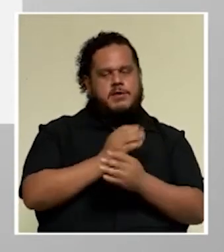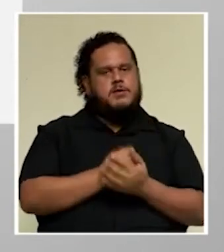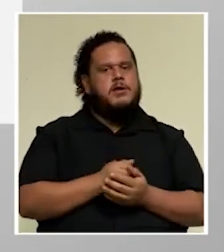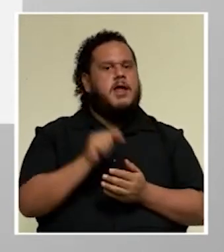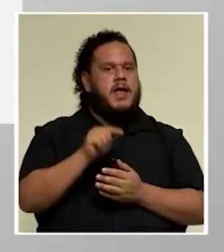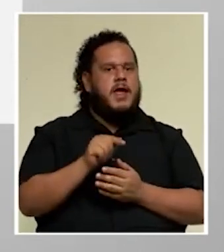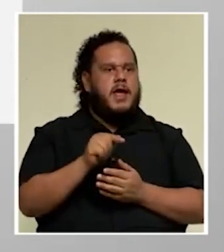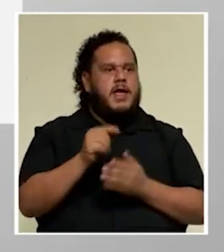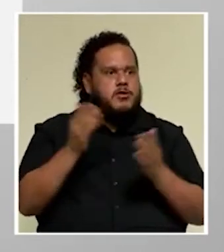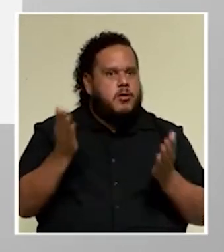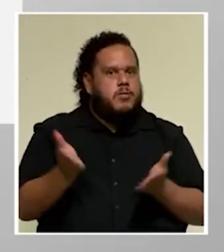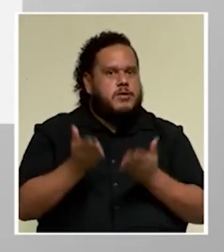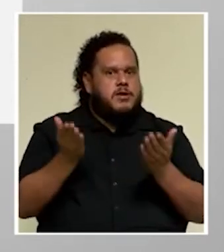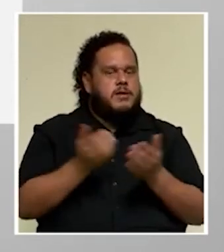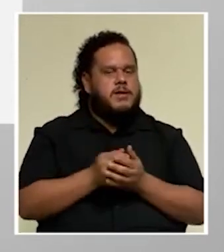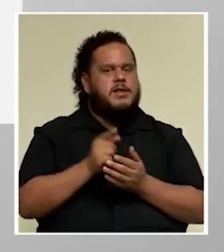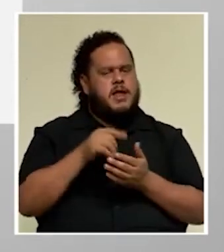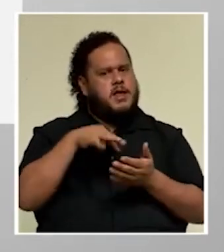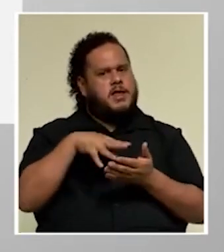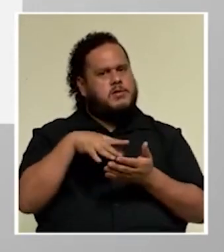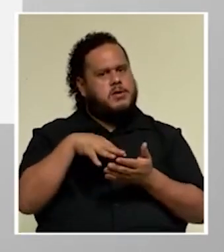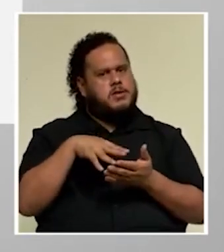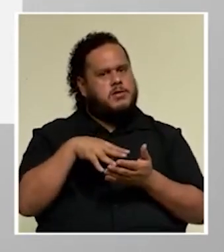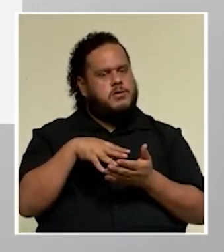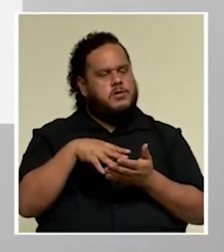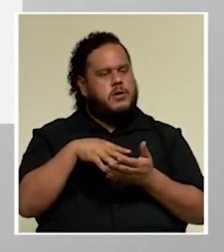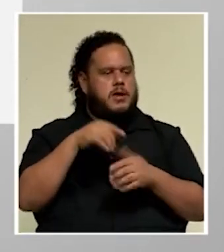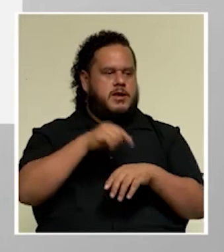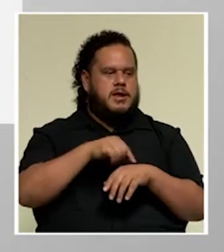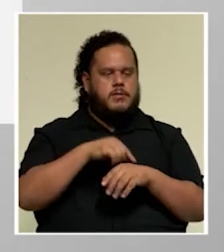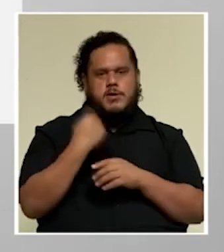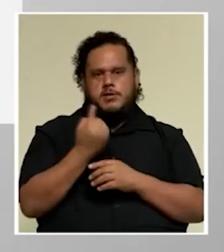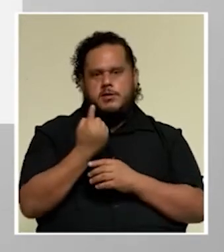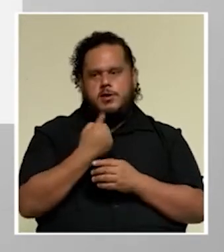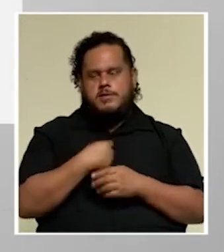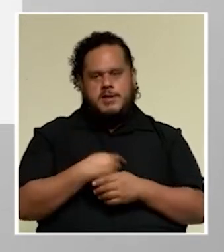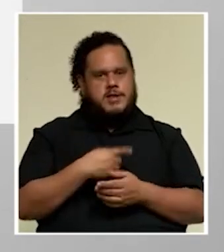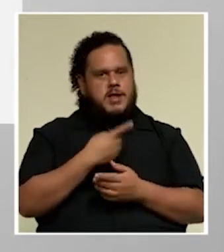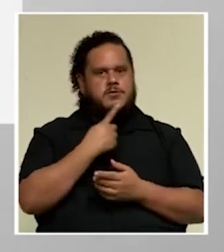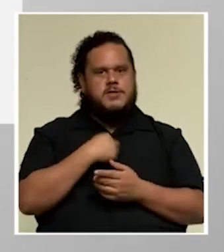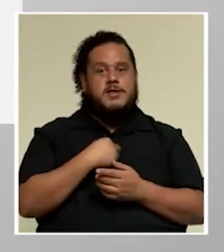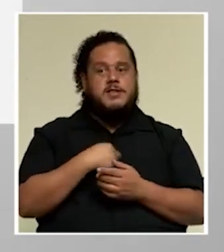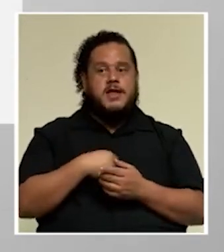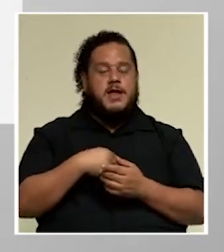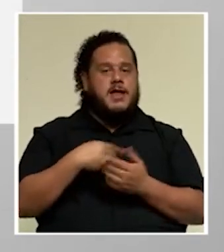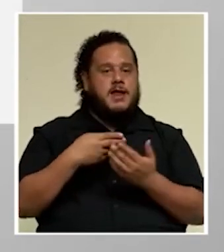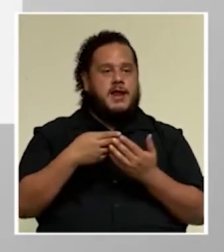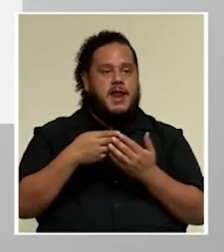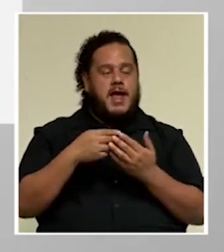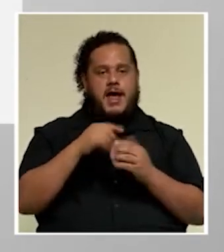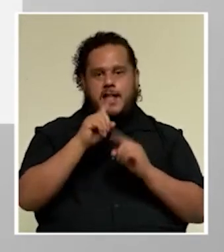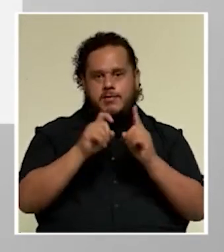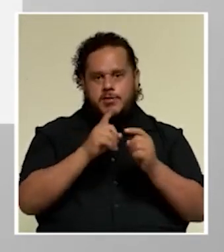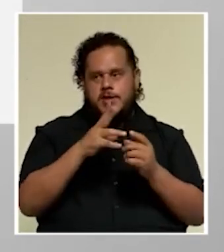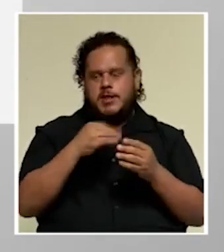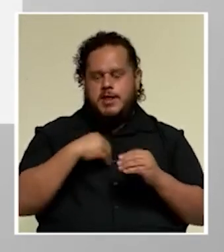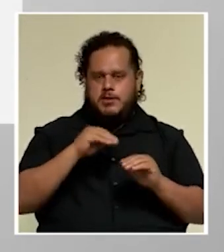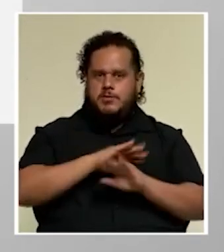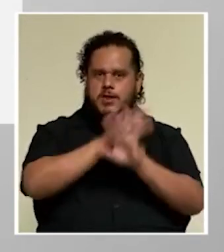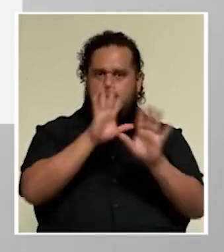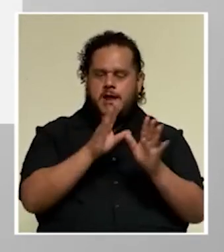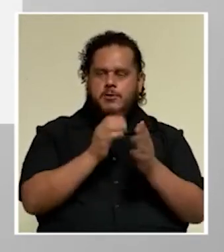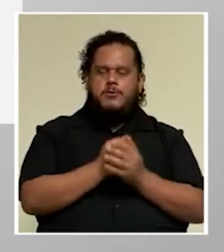Eso potencialmente, pero es un estudio que, digamos, de momento nada más nos revela la hipótesis y sí nos deja en claro